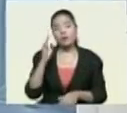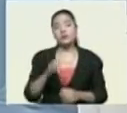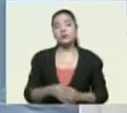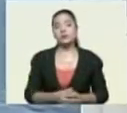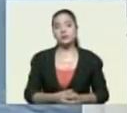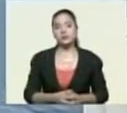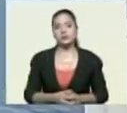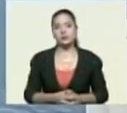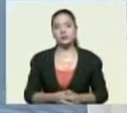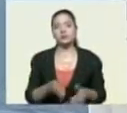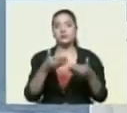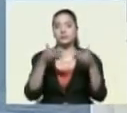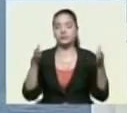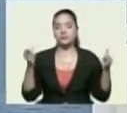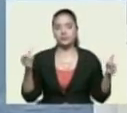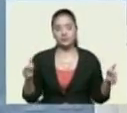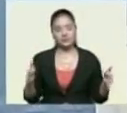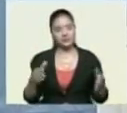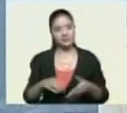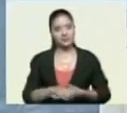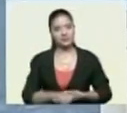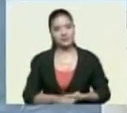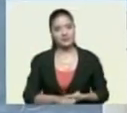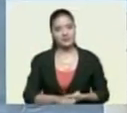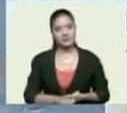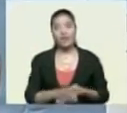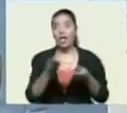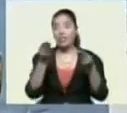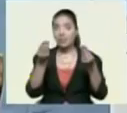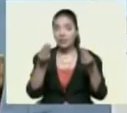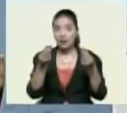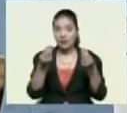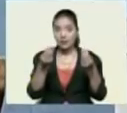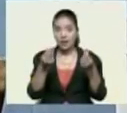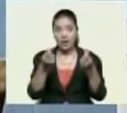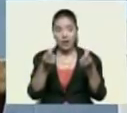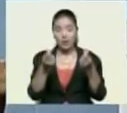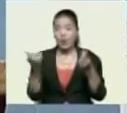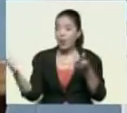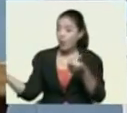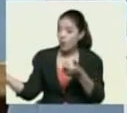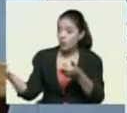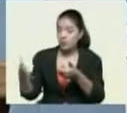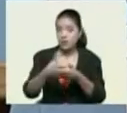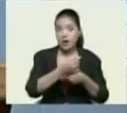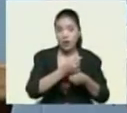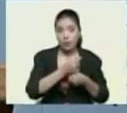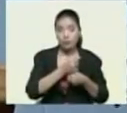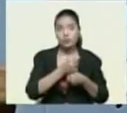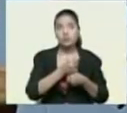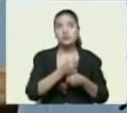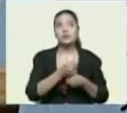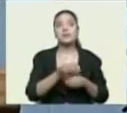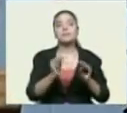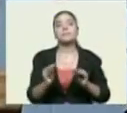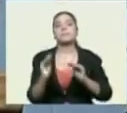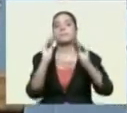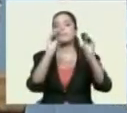cuenta estará abierta y ese dinero incautado,